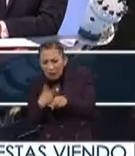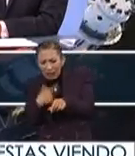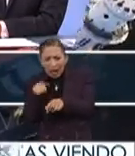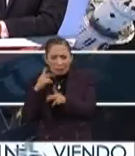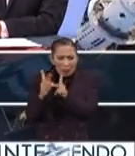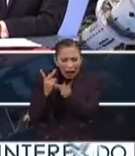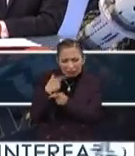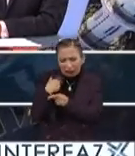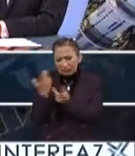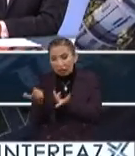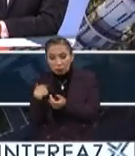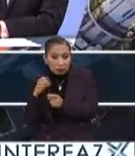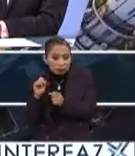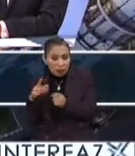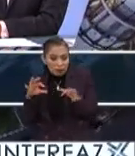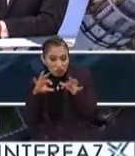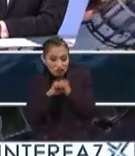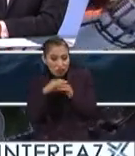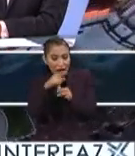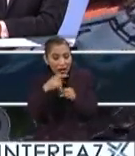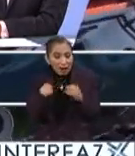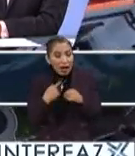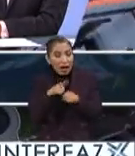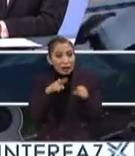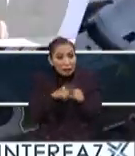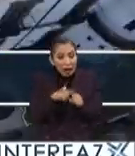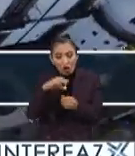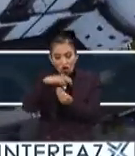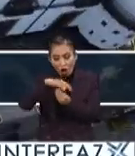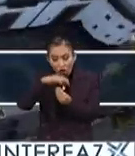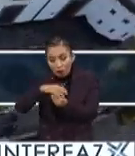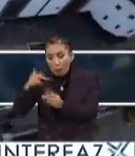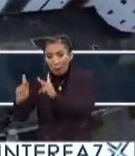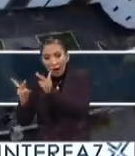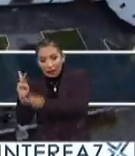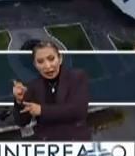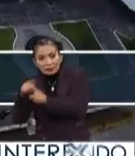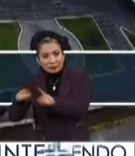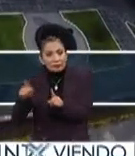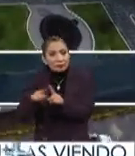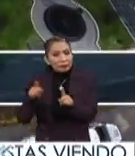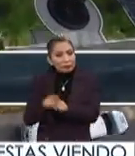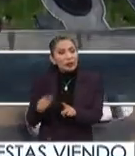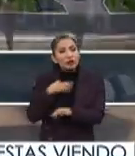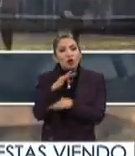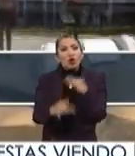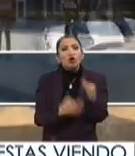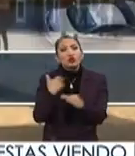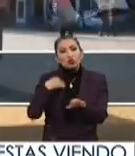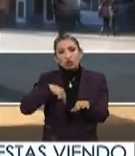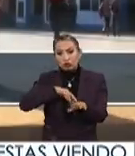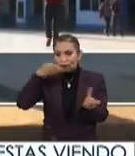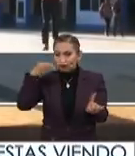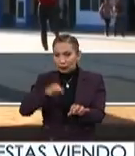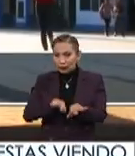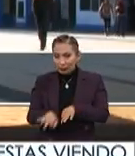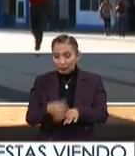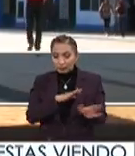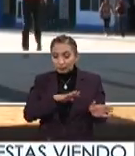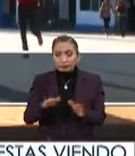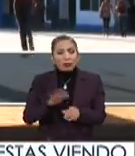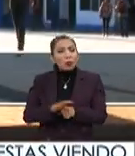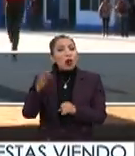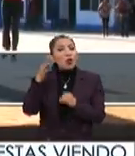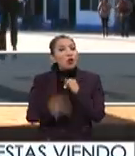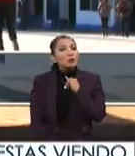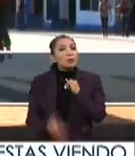enfermedades? Bueno, pues por la interacción entre los seres vivos, los hongos contra la planta, en fin, todo eso lo trabajamos. ¿Y cuál ha sido